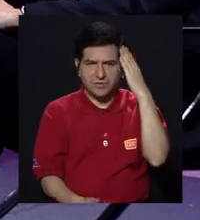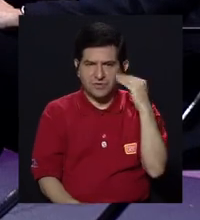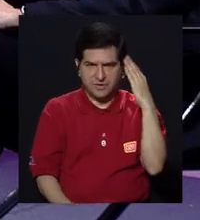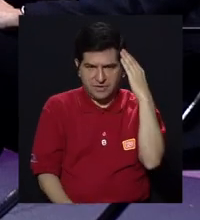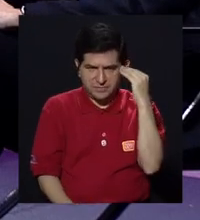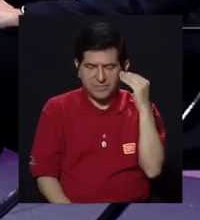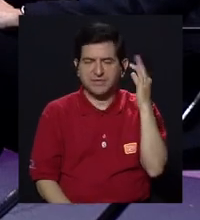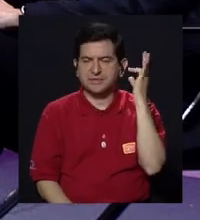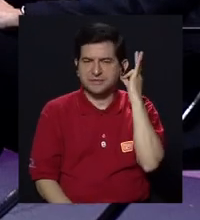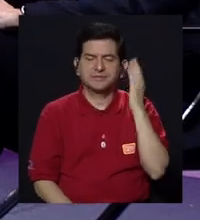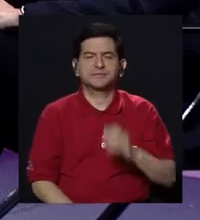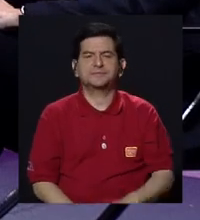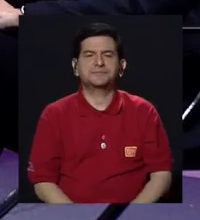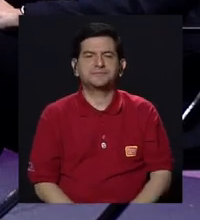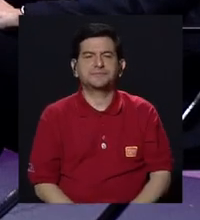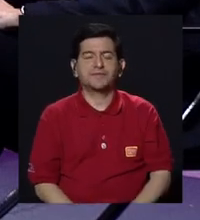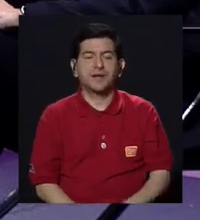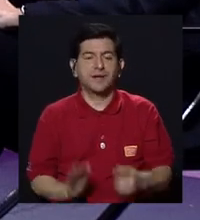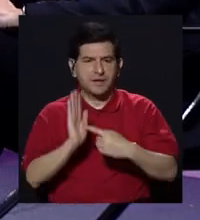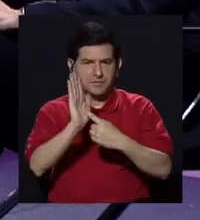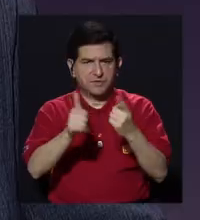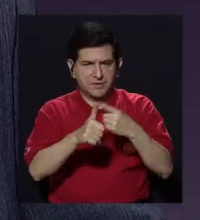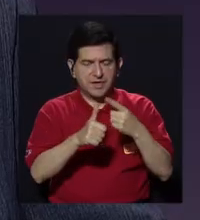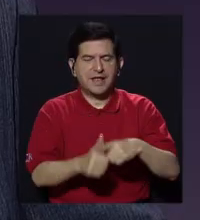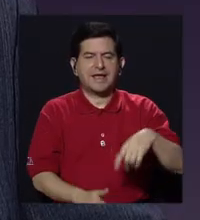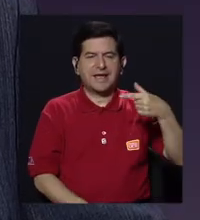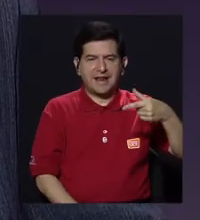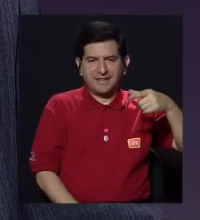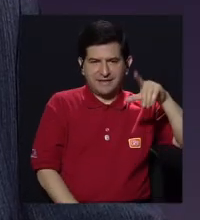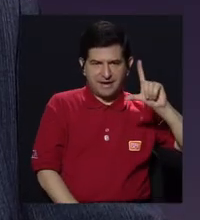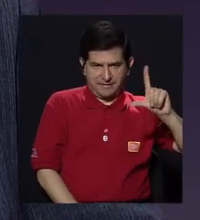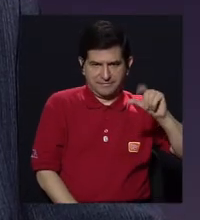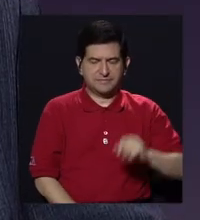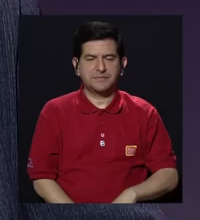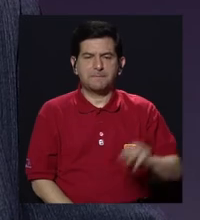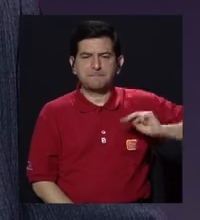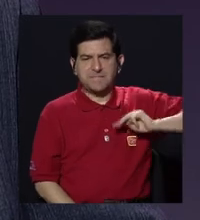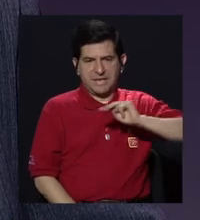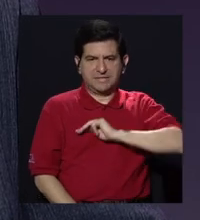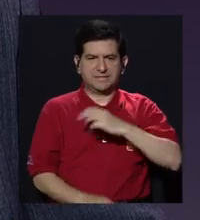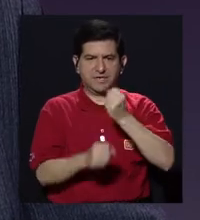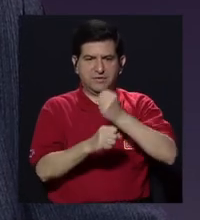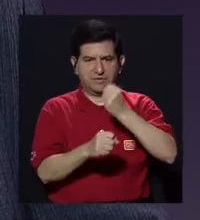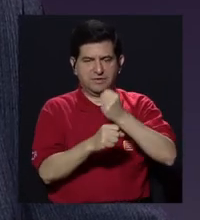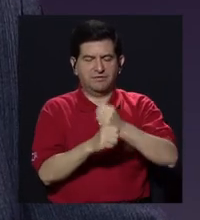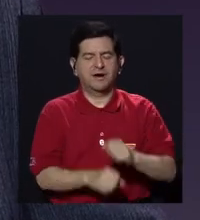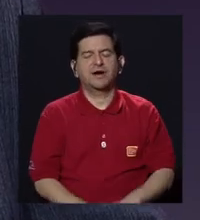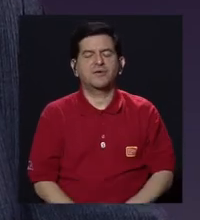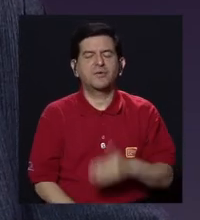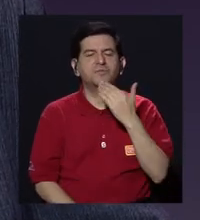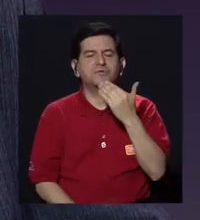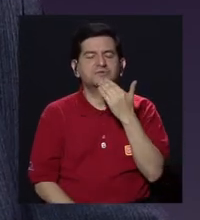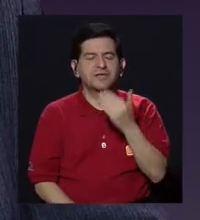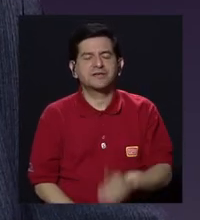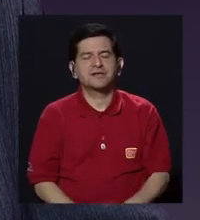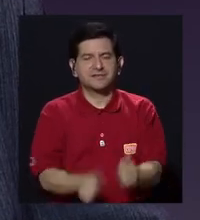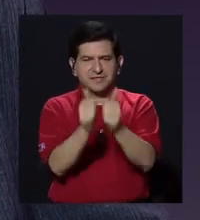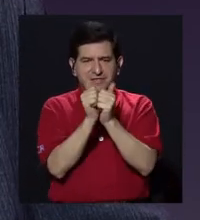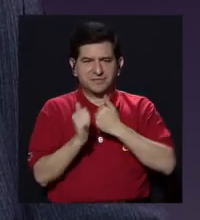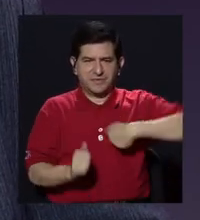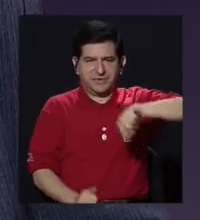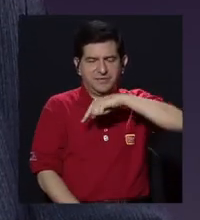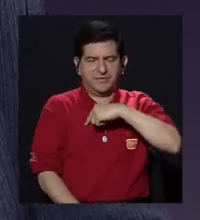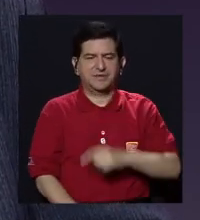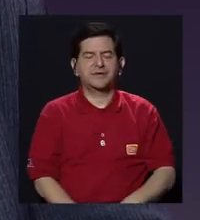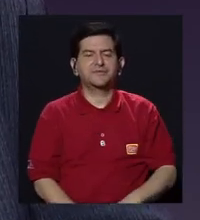este momento las mujeres. Quisiera presentarles primero a doña Grete Larga Espada del Ministerio de Trabajo. Mucho gusto y muchas gracias por acompañarnos. Con mucho